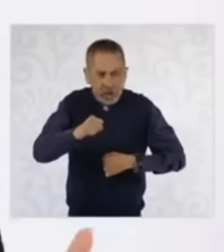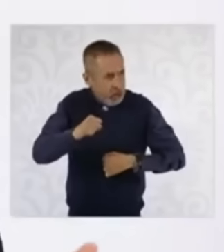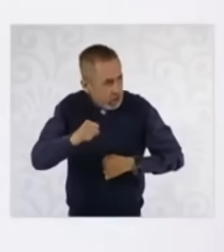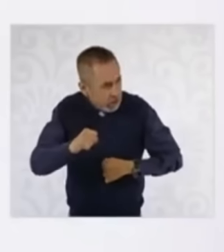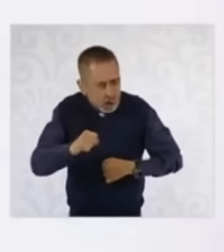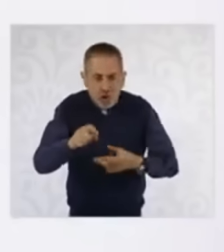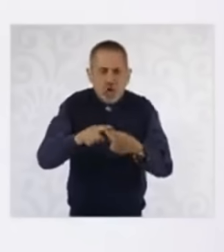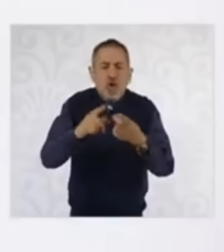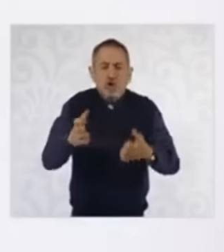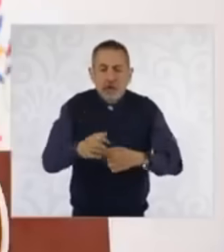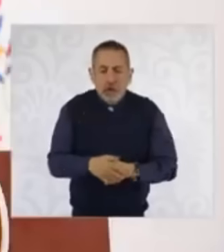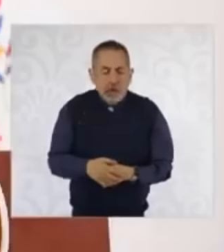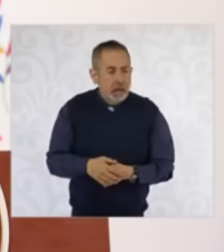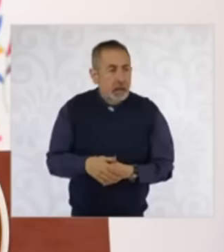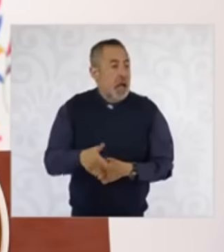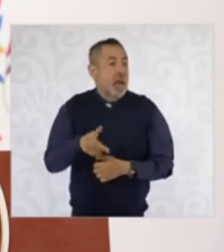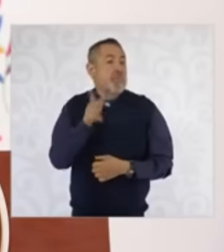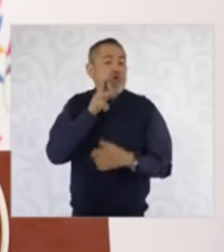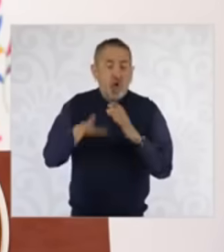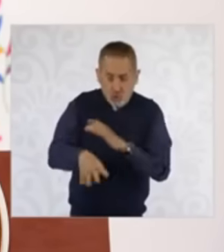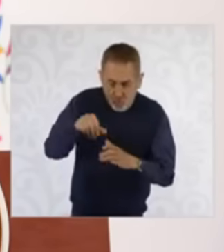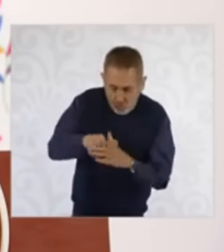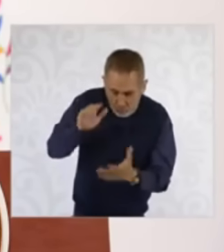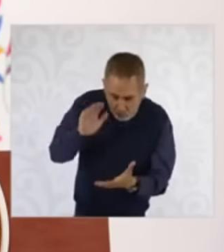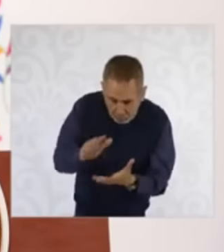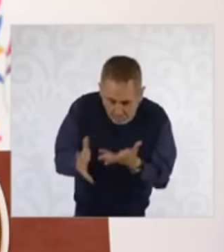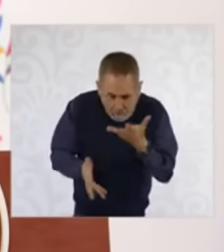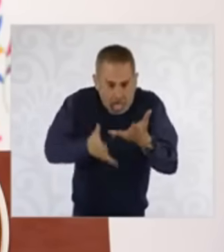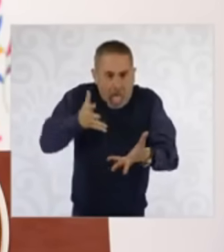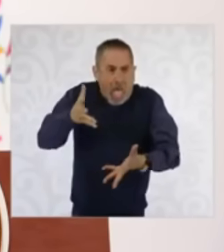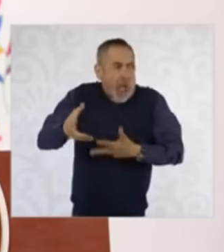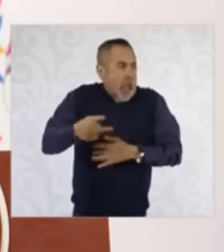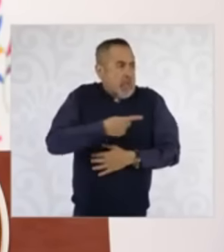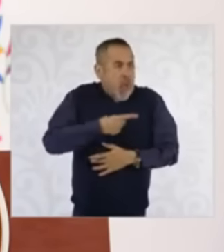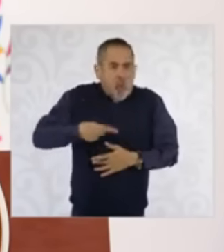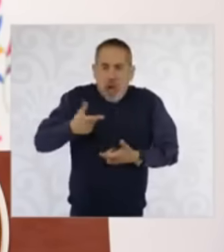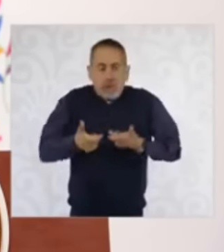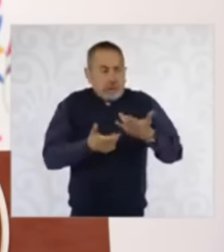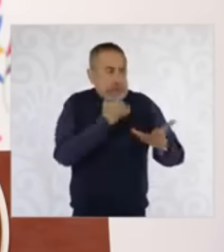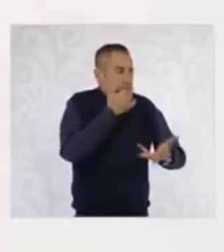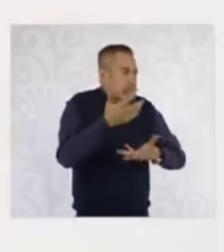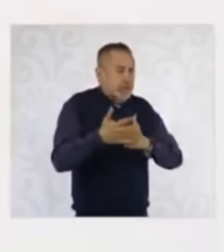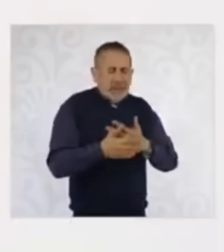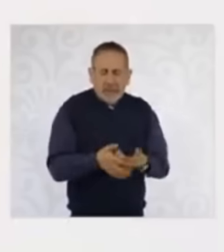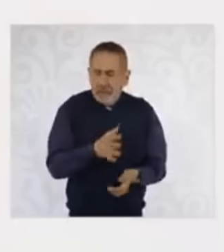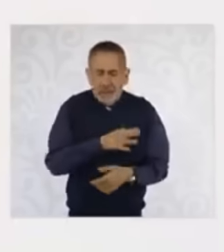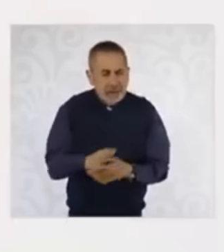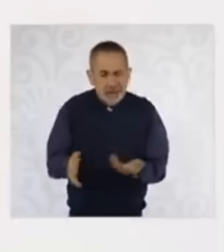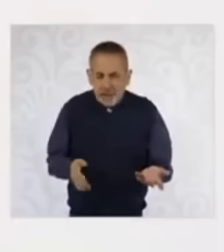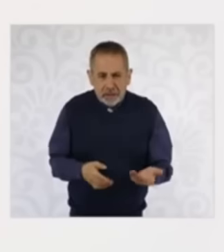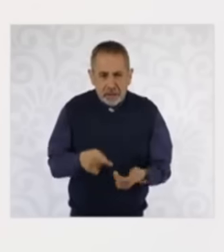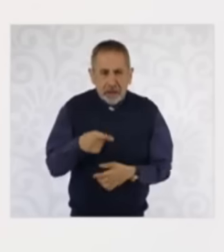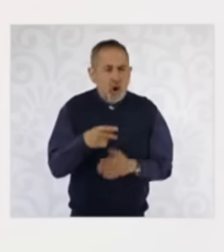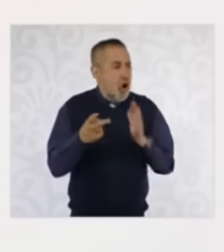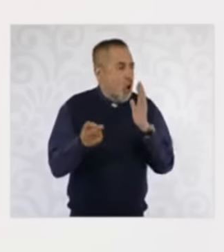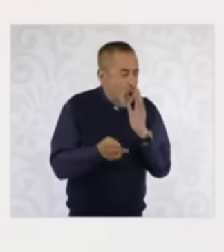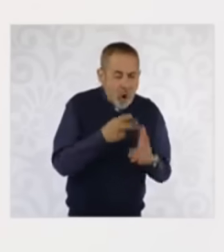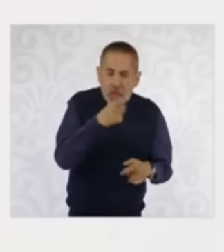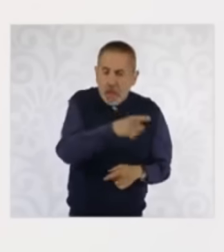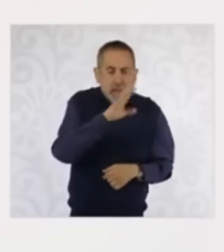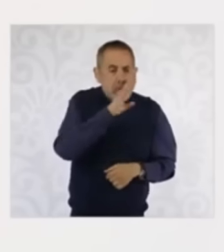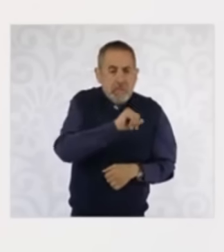algunos? Pues miren, la UMA es un índice económico que se utilizó en una reforma allá por el 2016. Se creó con la idea